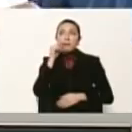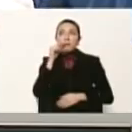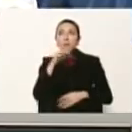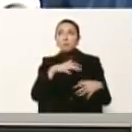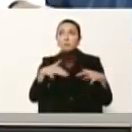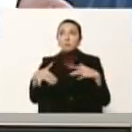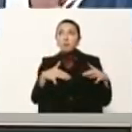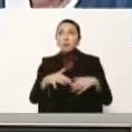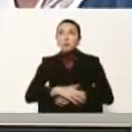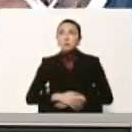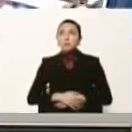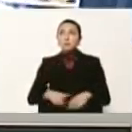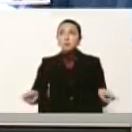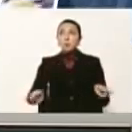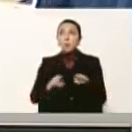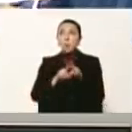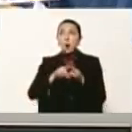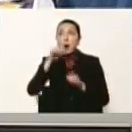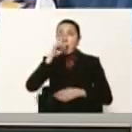el 2017.